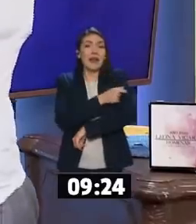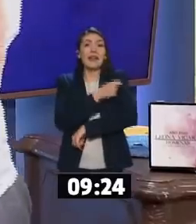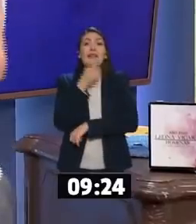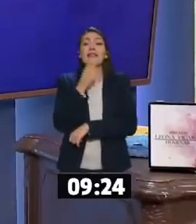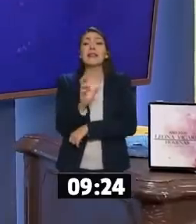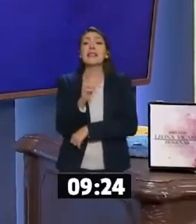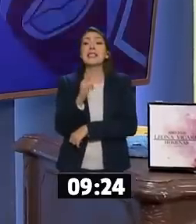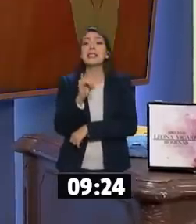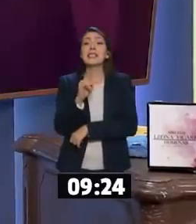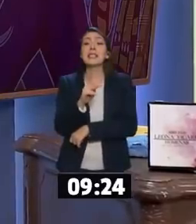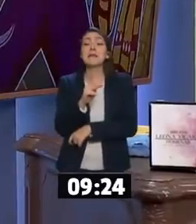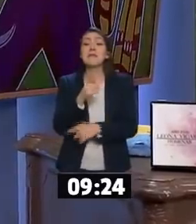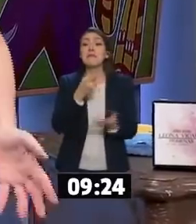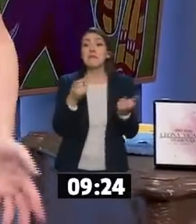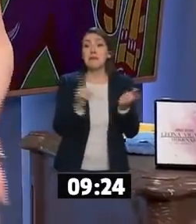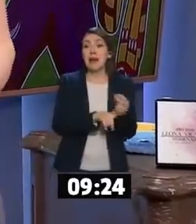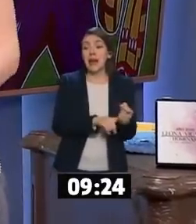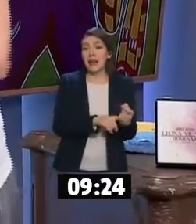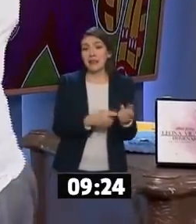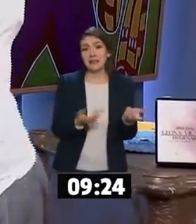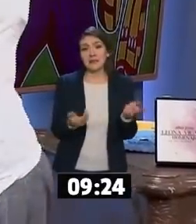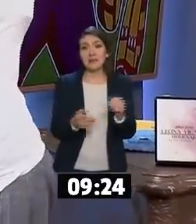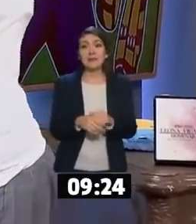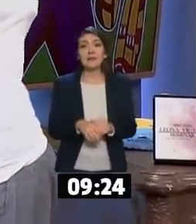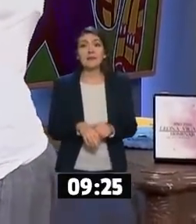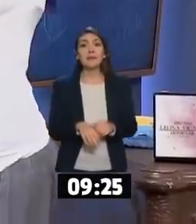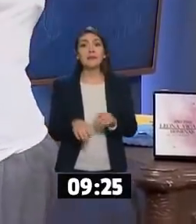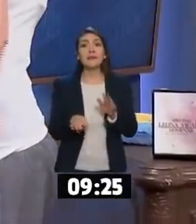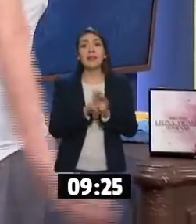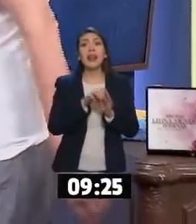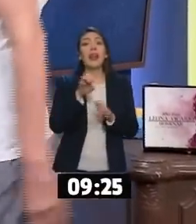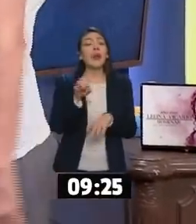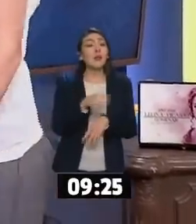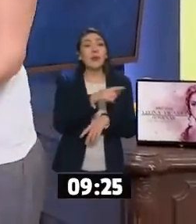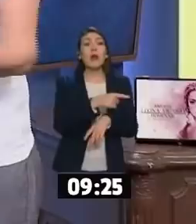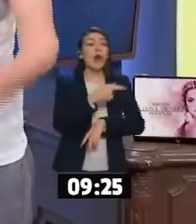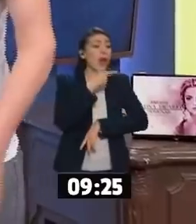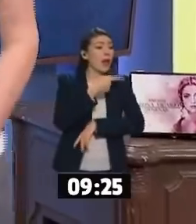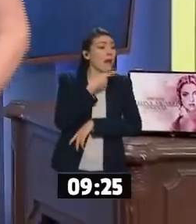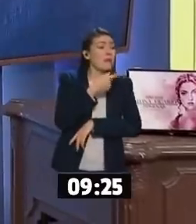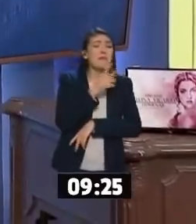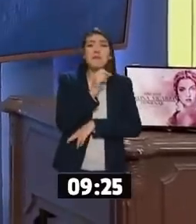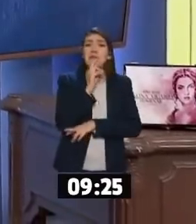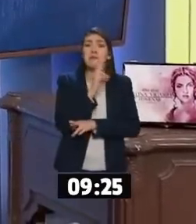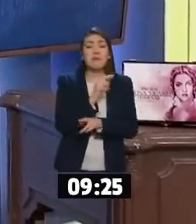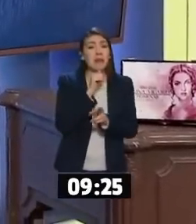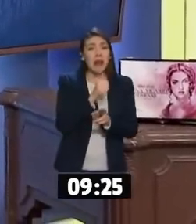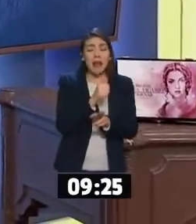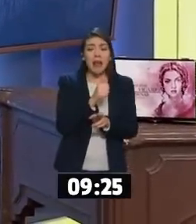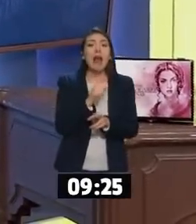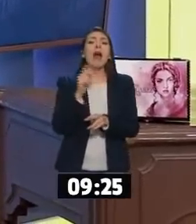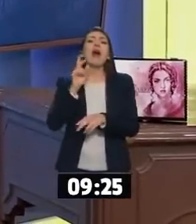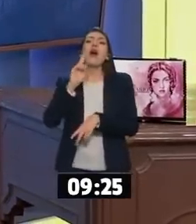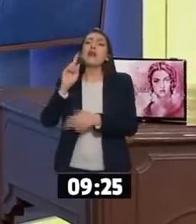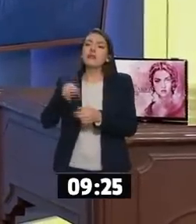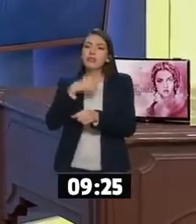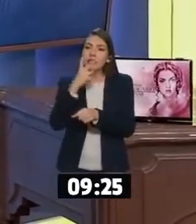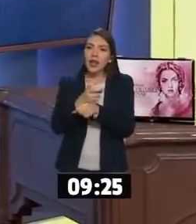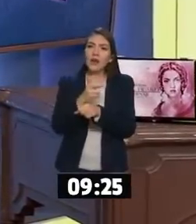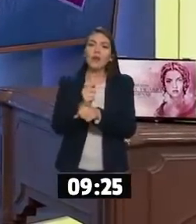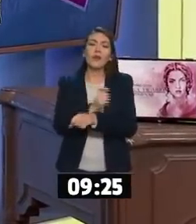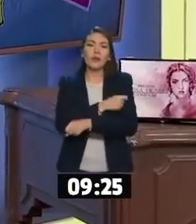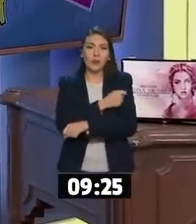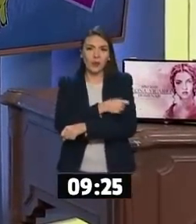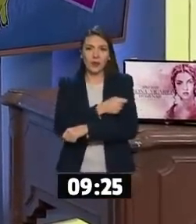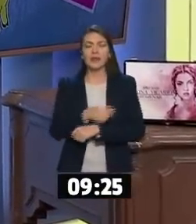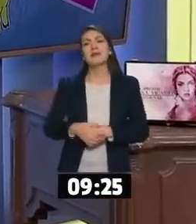yo. No digo. no te si oigo. no le contesta a nadie con la segunda, a lo mejor Con la a segunda Macoya. dosis a Macoya, no se Bueno, preocupen. El priista Rubén